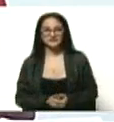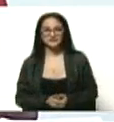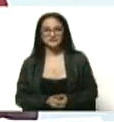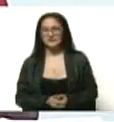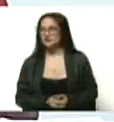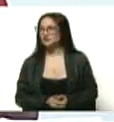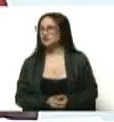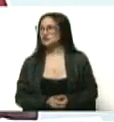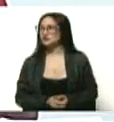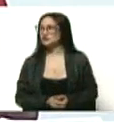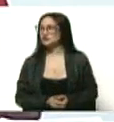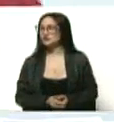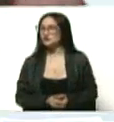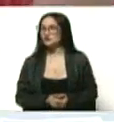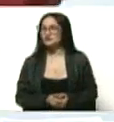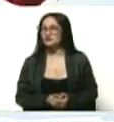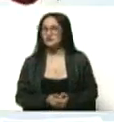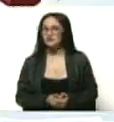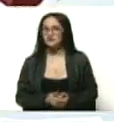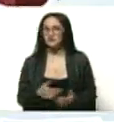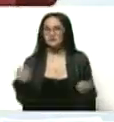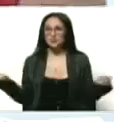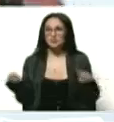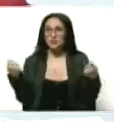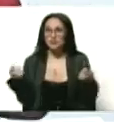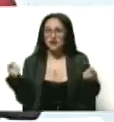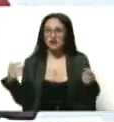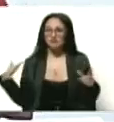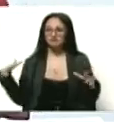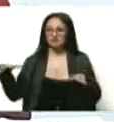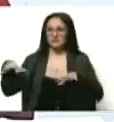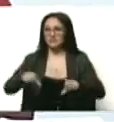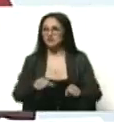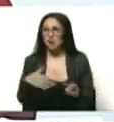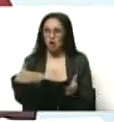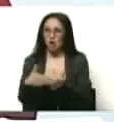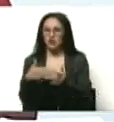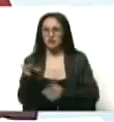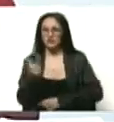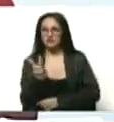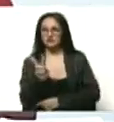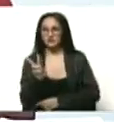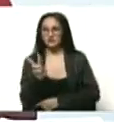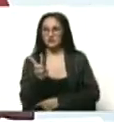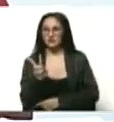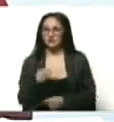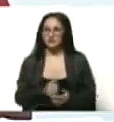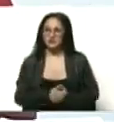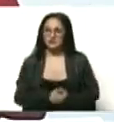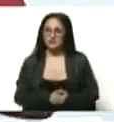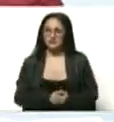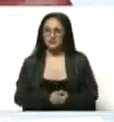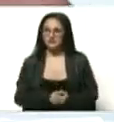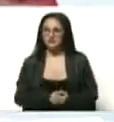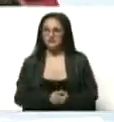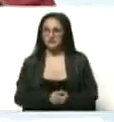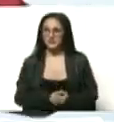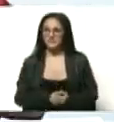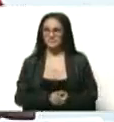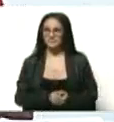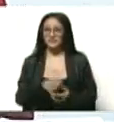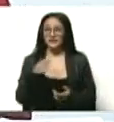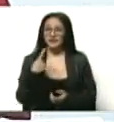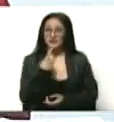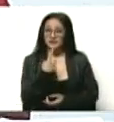Con campañas mediáticas. Promovieron desde allá una invasión contra Venezuela. Con campañas mediáticas. Eso parecía que era lo